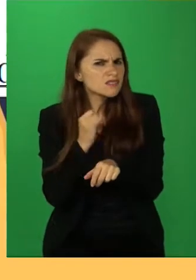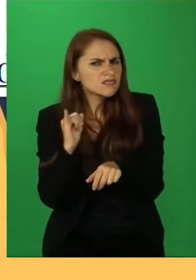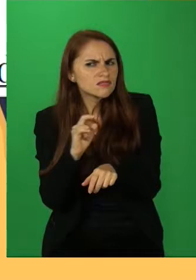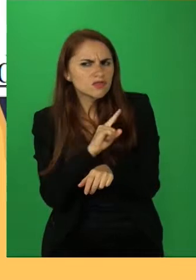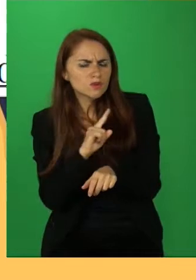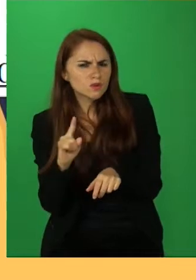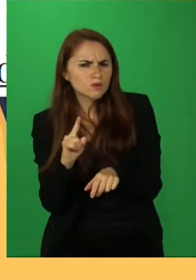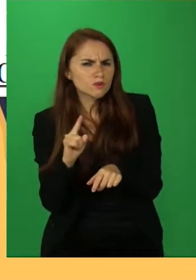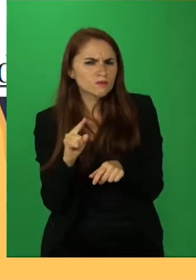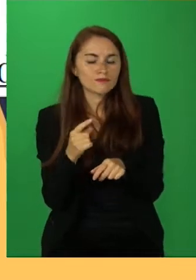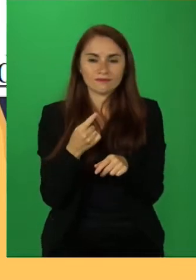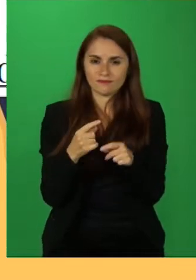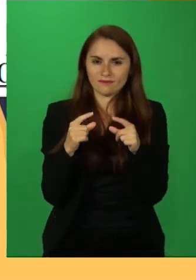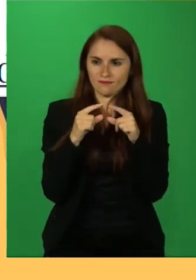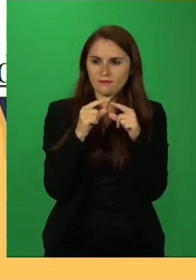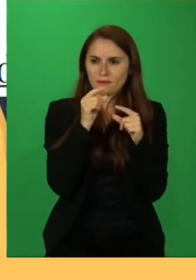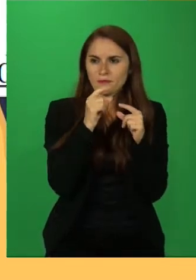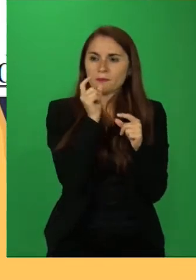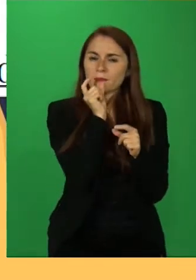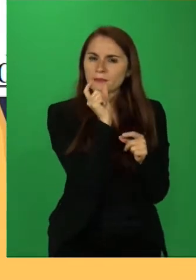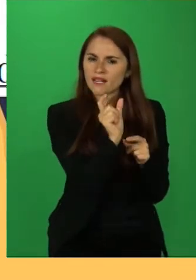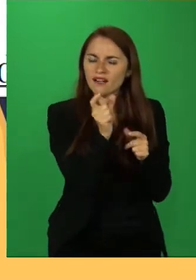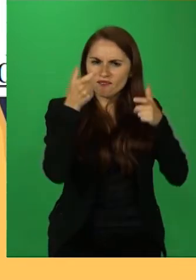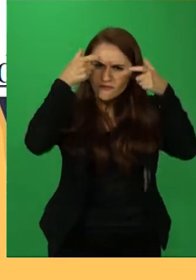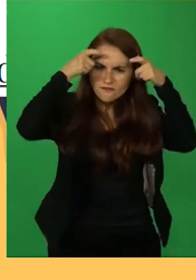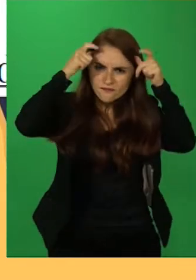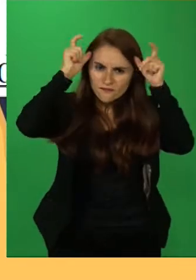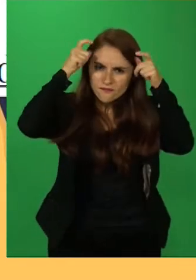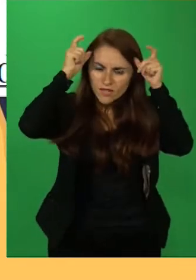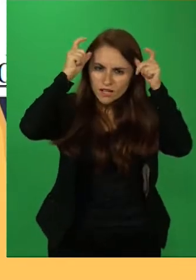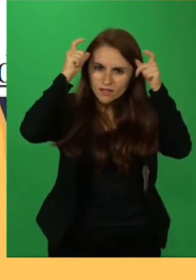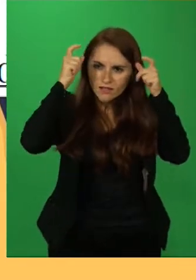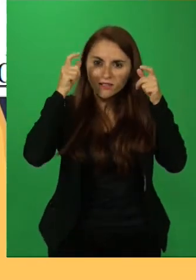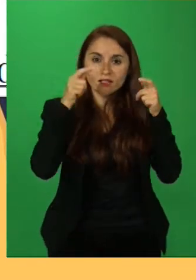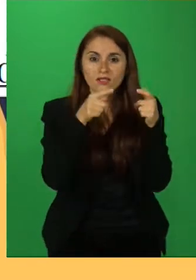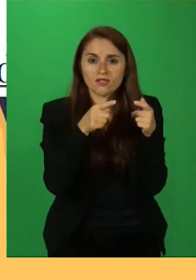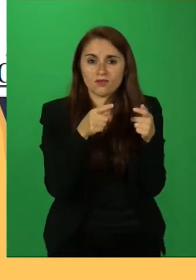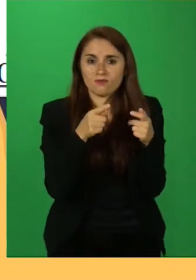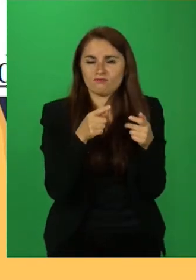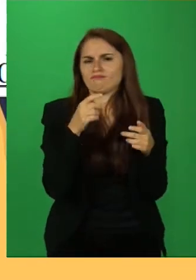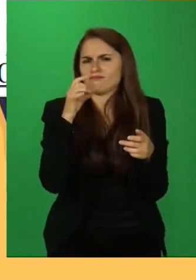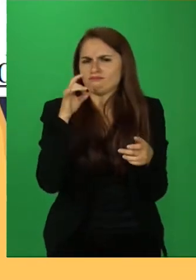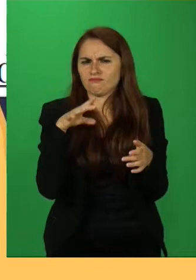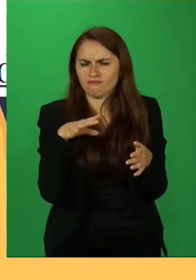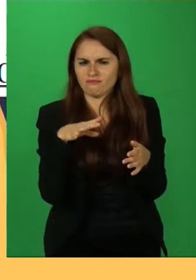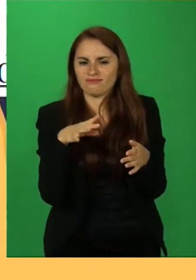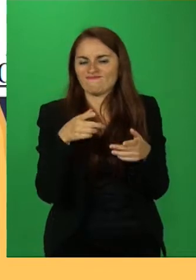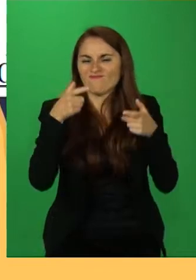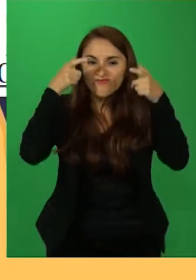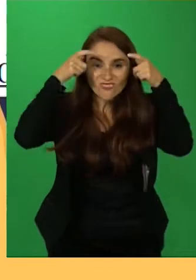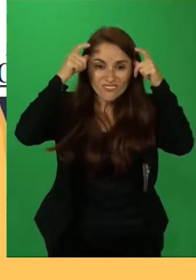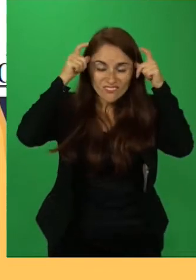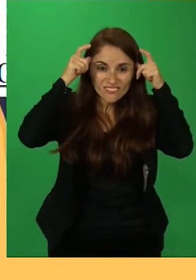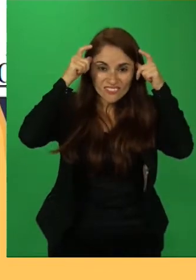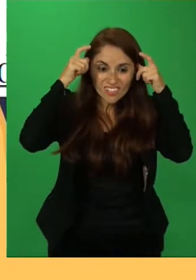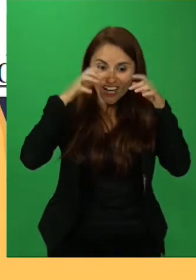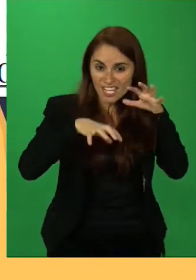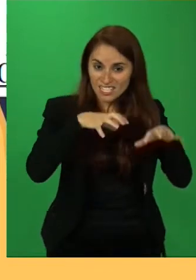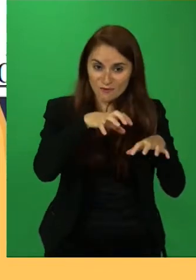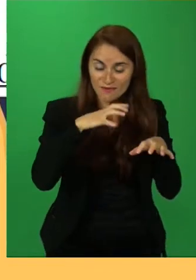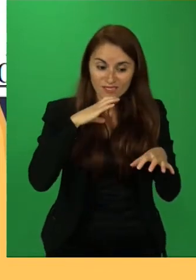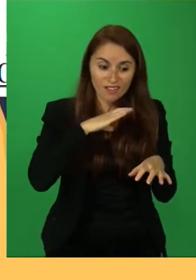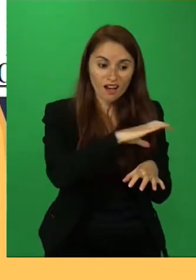palabras. Fíjate en las vacas. Como ya creo que intuyes, no nos referimos a las vacas que están en el